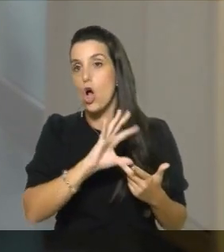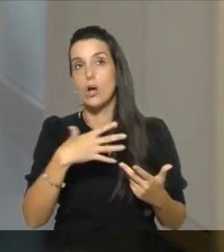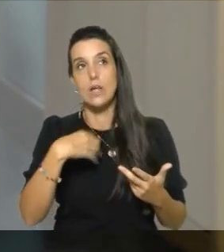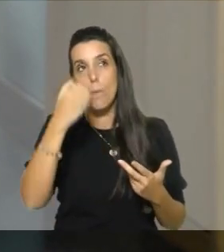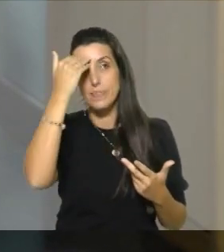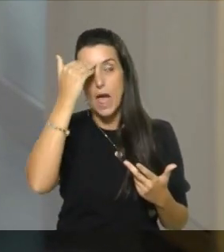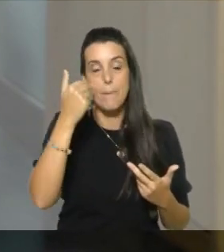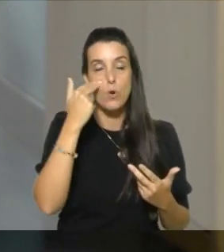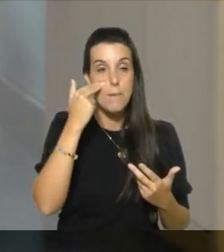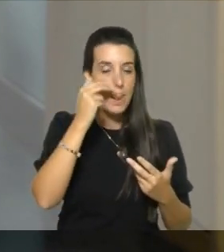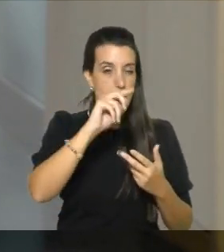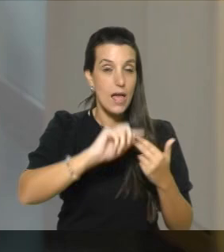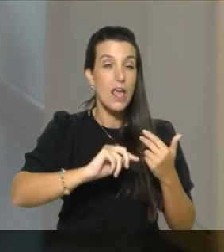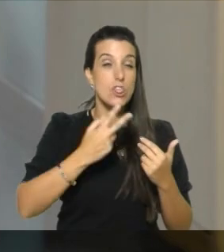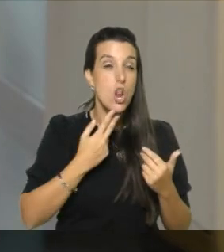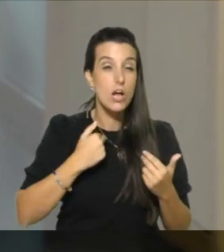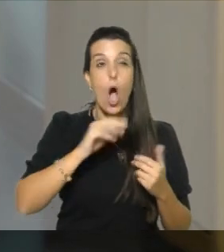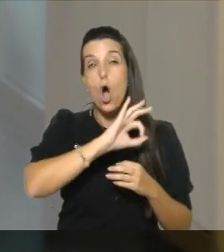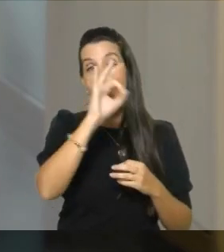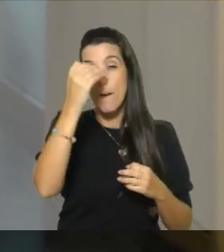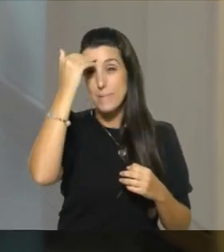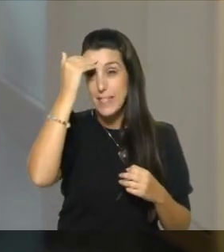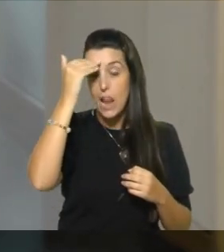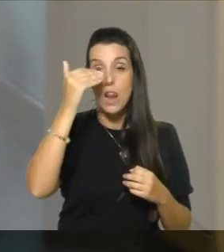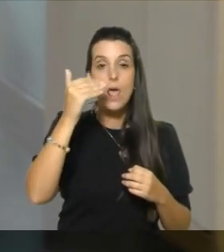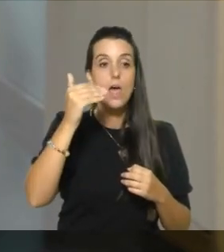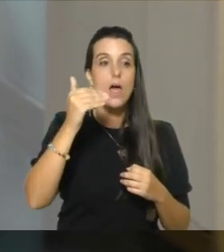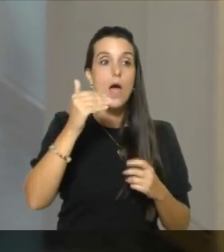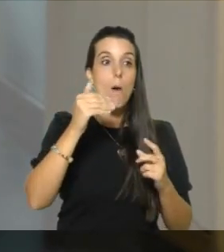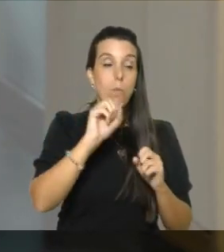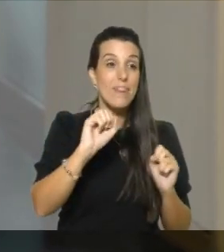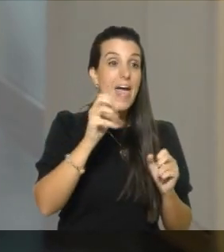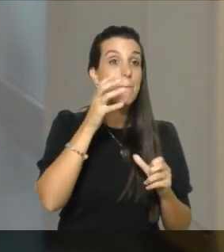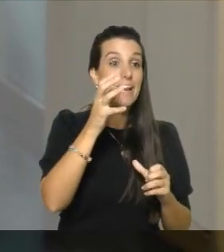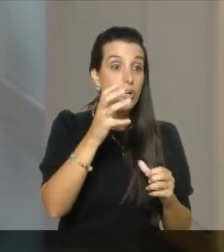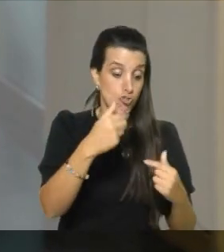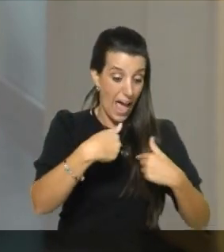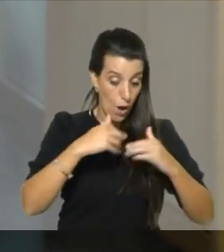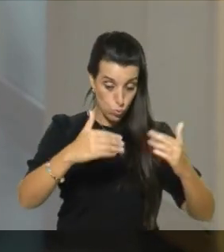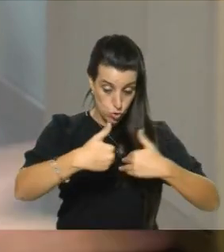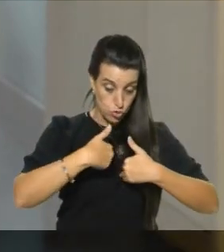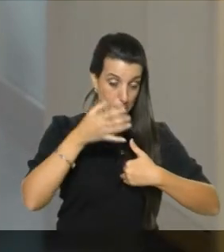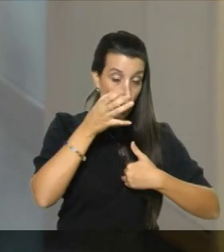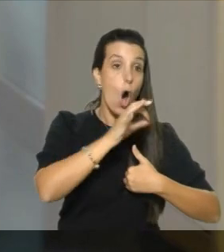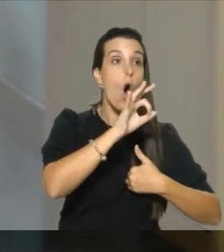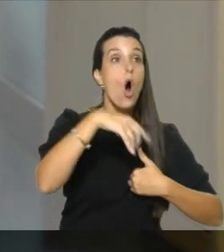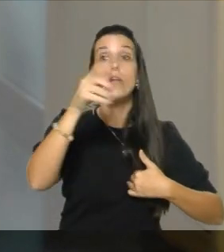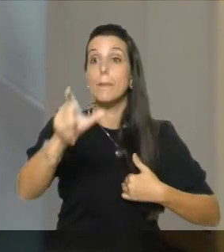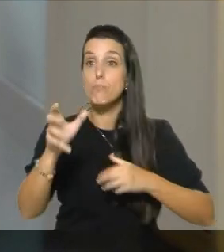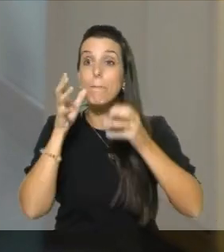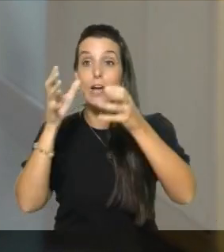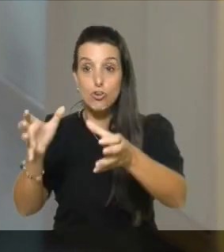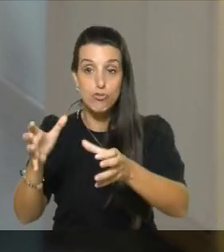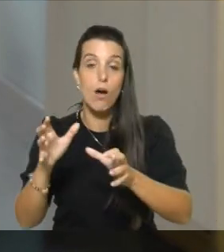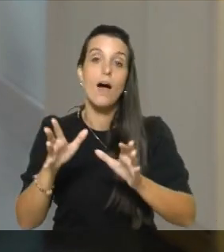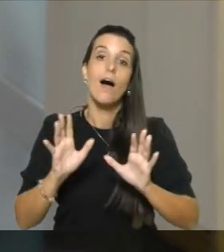y esos problemas de consumo o de Salud Mental puedan generar riesgo para sí o para terceros se puede hospitalizar